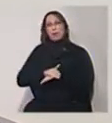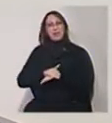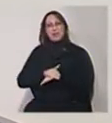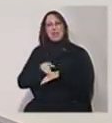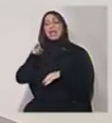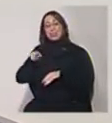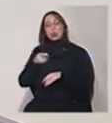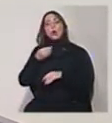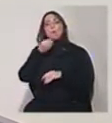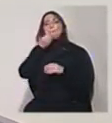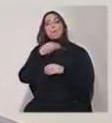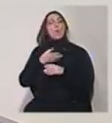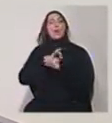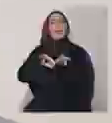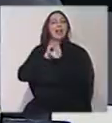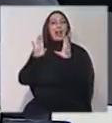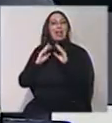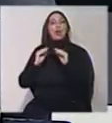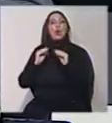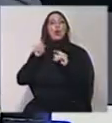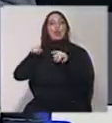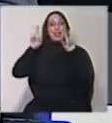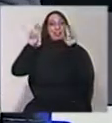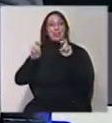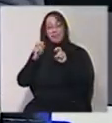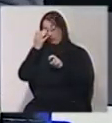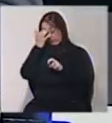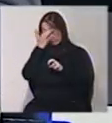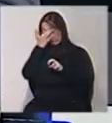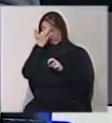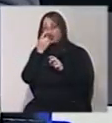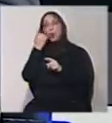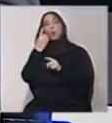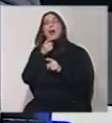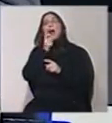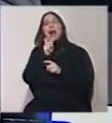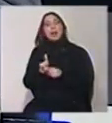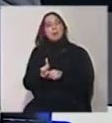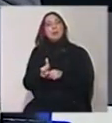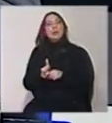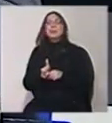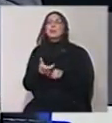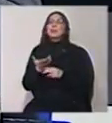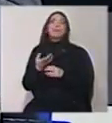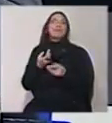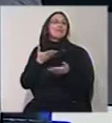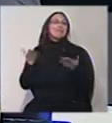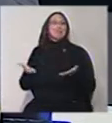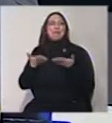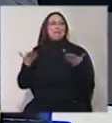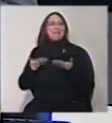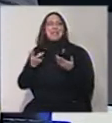es una conciencia muy clara del asunto. Uno de los argumentos que se utiliza, que son argumentos falaces, es